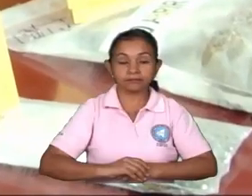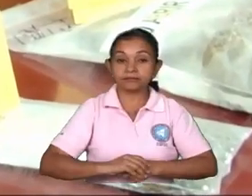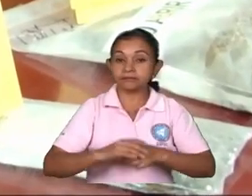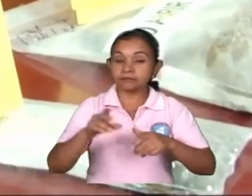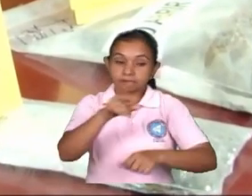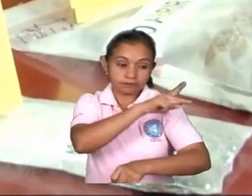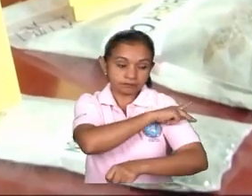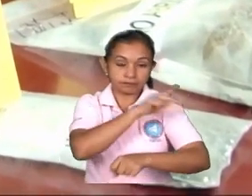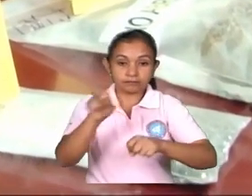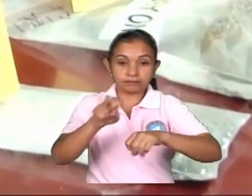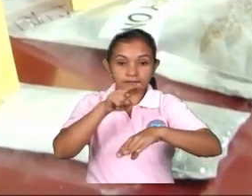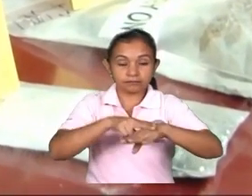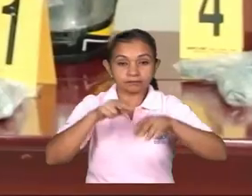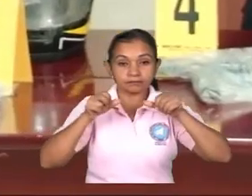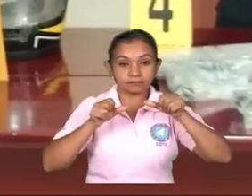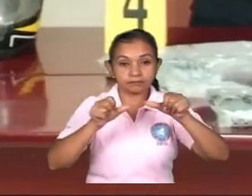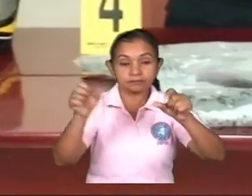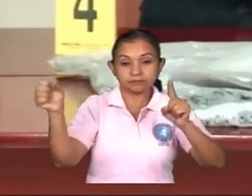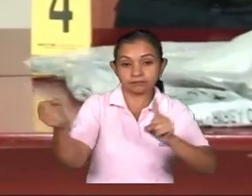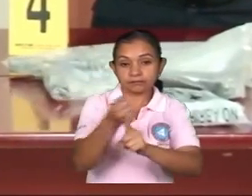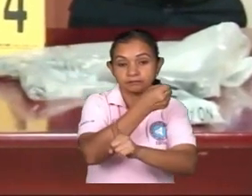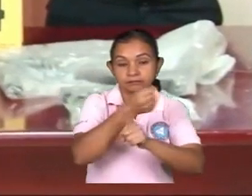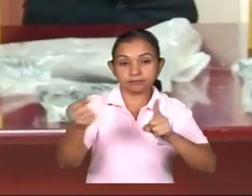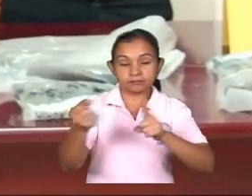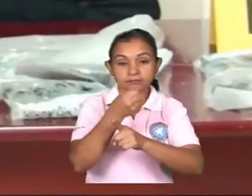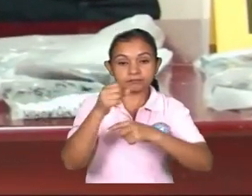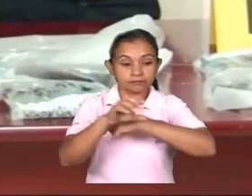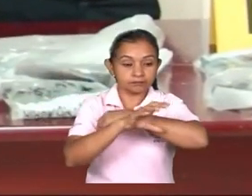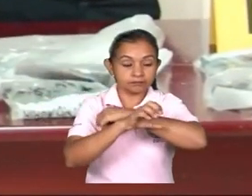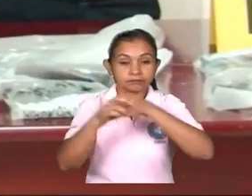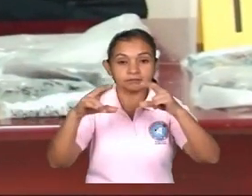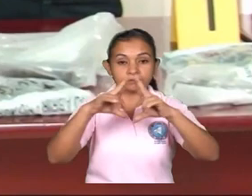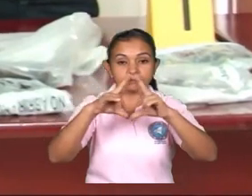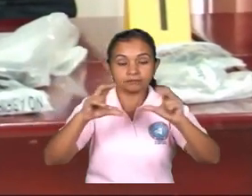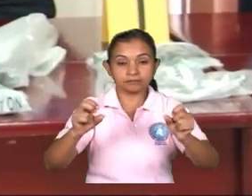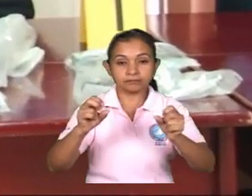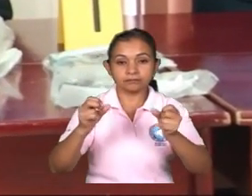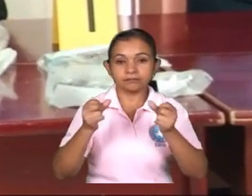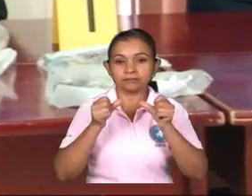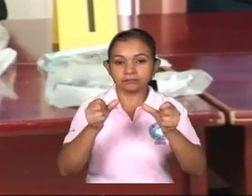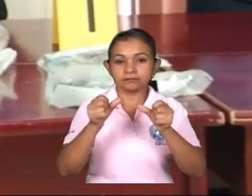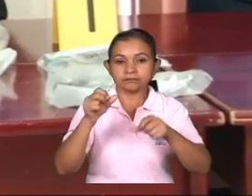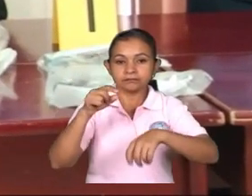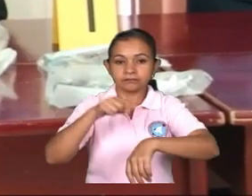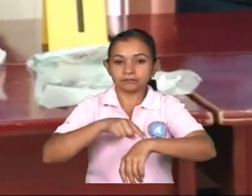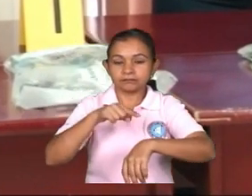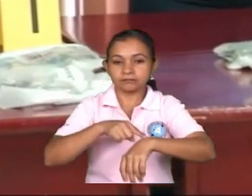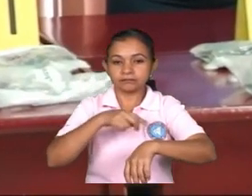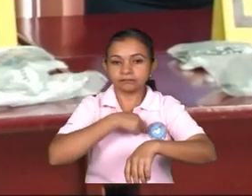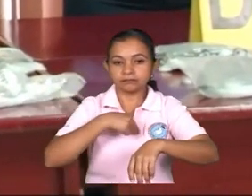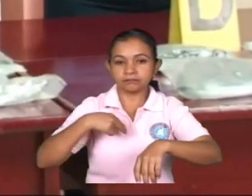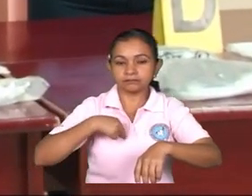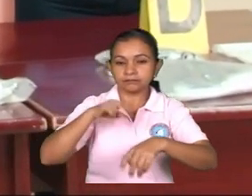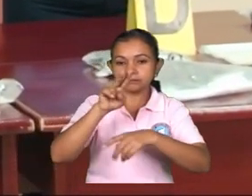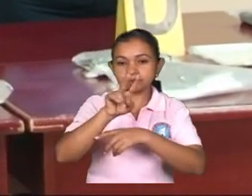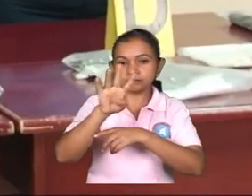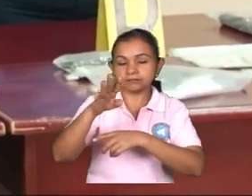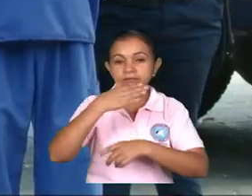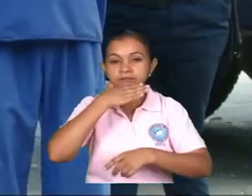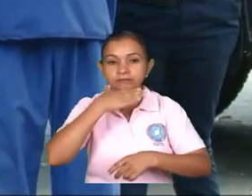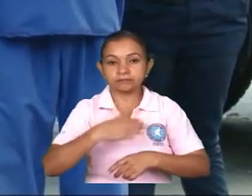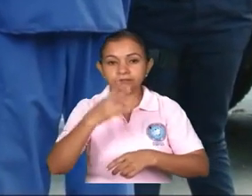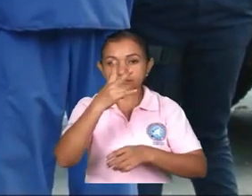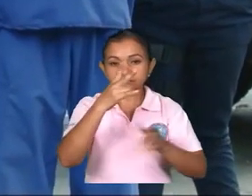La Policía Nacional continúa golpeando a la delincuencia común. Es así que durante el periodo del 24 de diciembre del